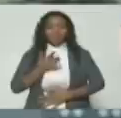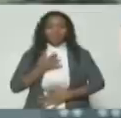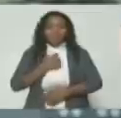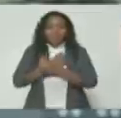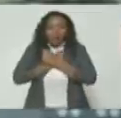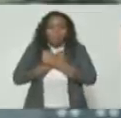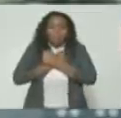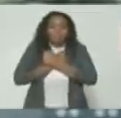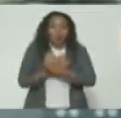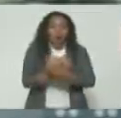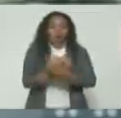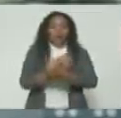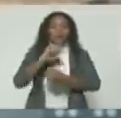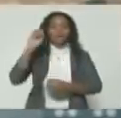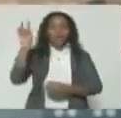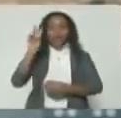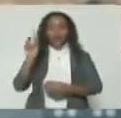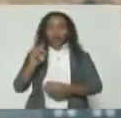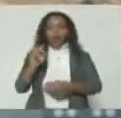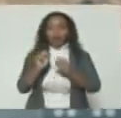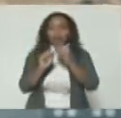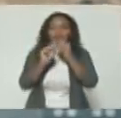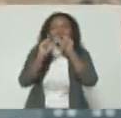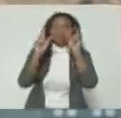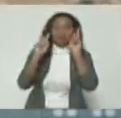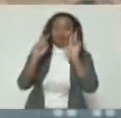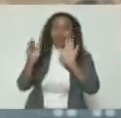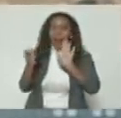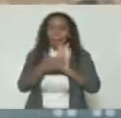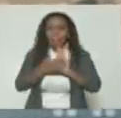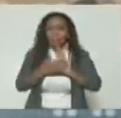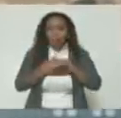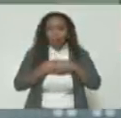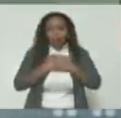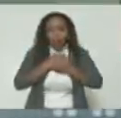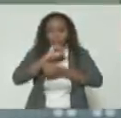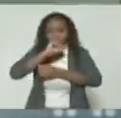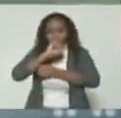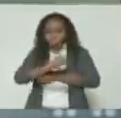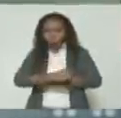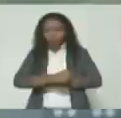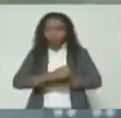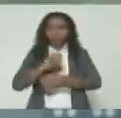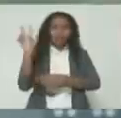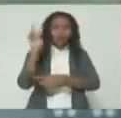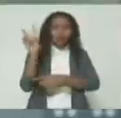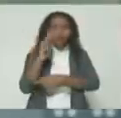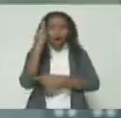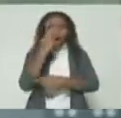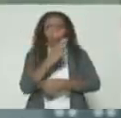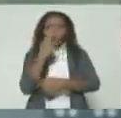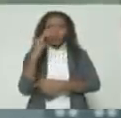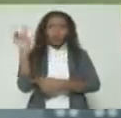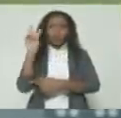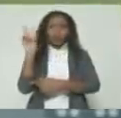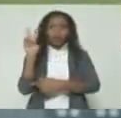amor, admiración, apego, cariño, compromiso.